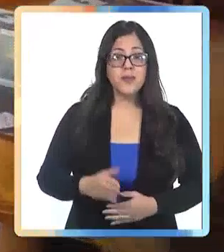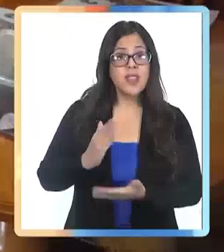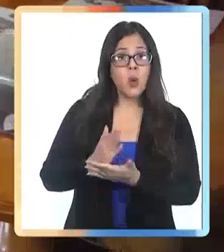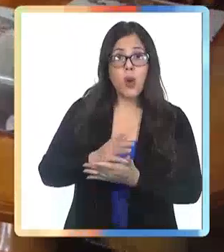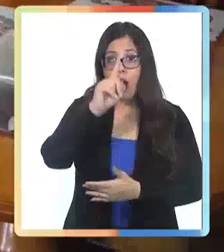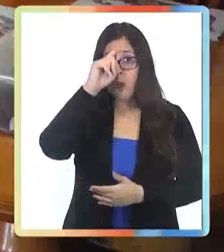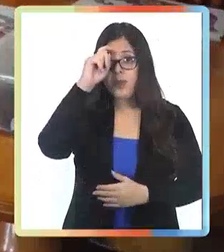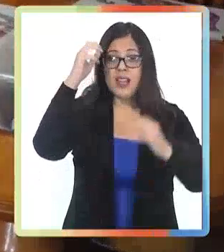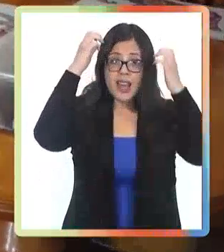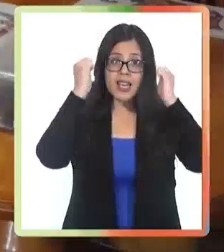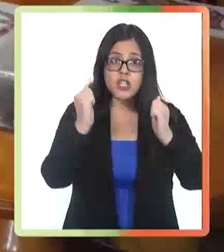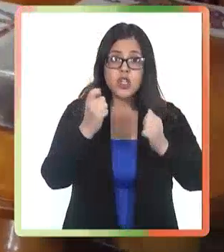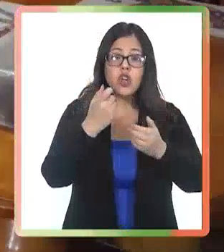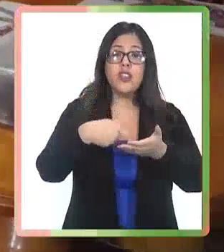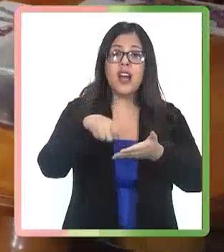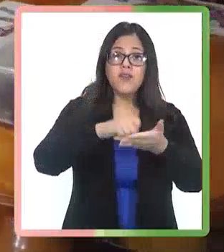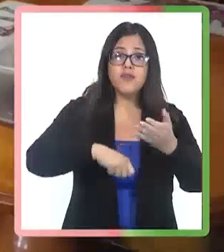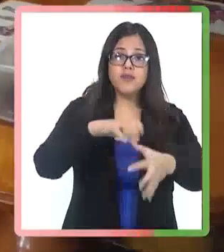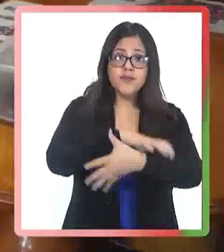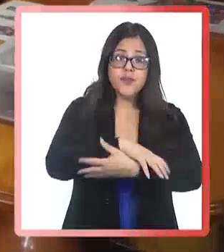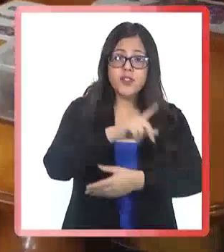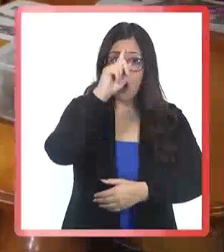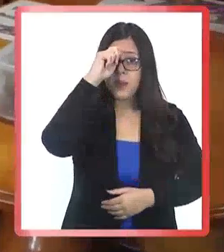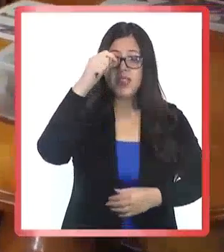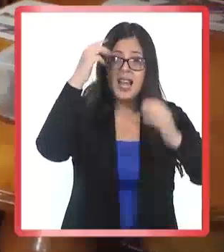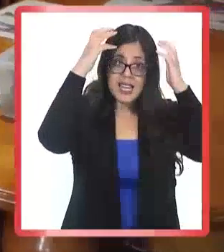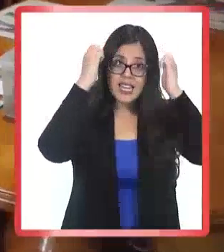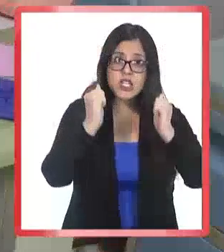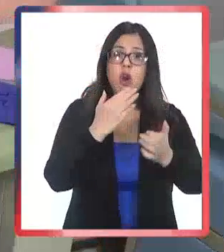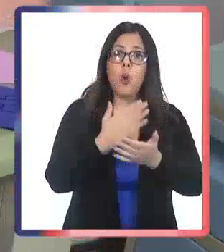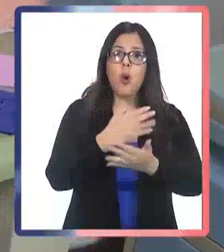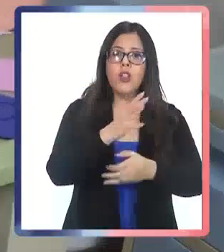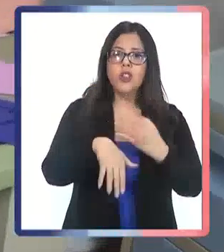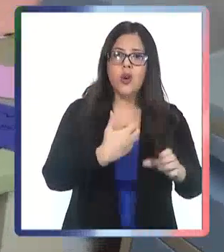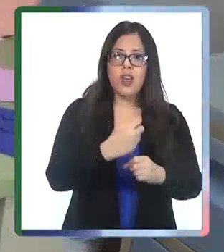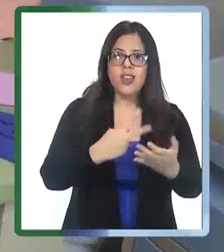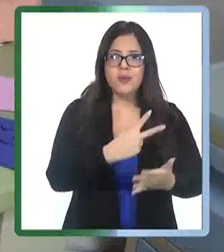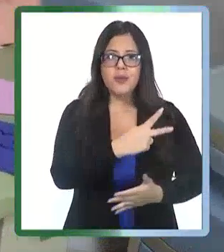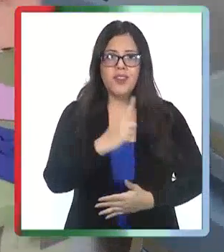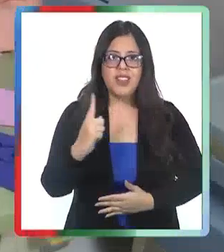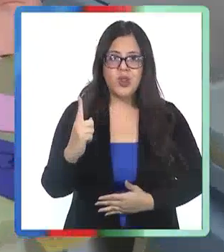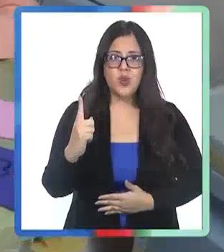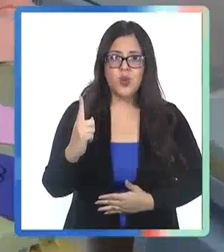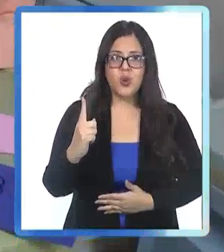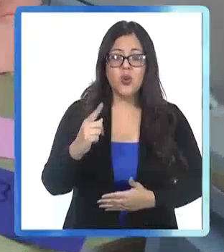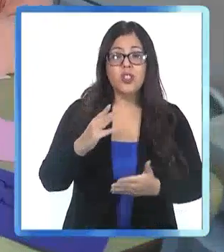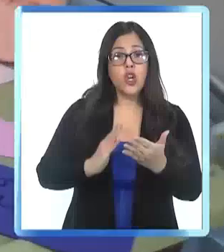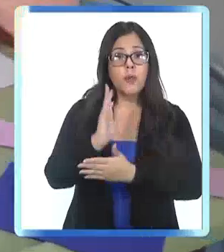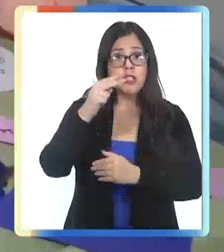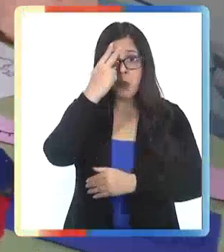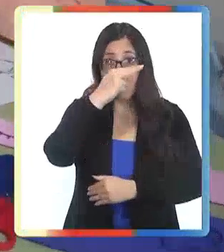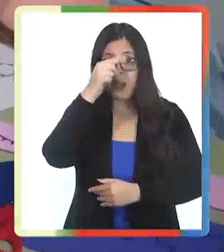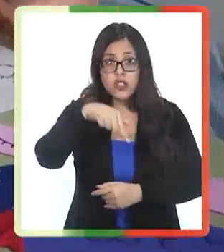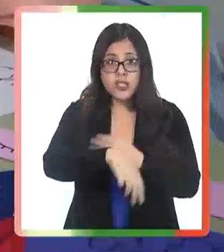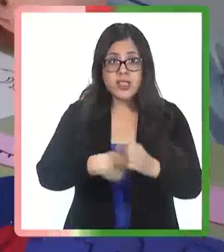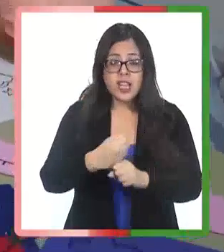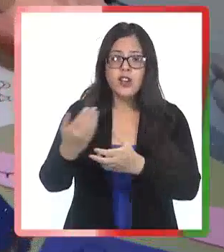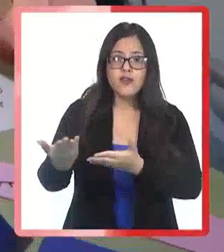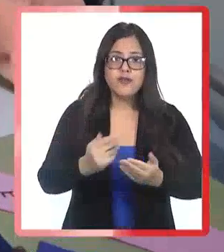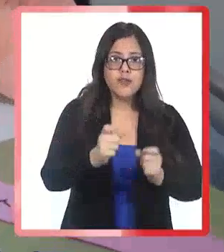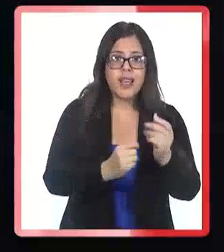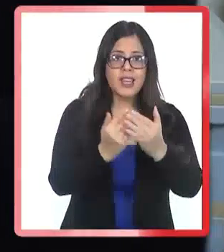La Escuela Hospitalaria de Quellón firmó convenio con el Hospital de Quellón a finales del 2021. Comenzó en marzo de este año a